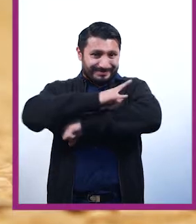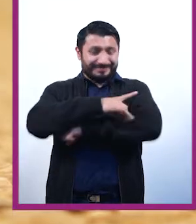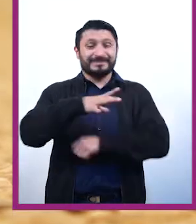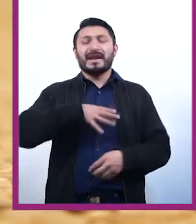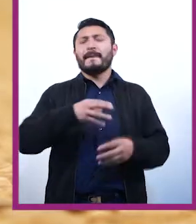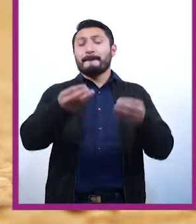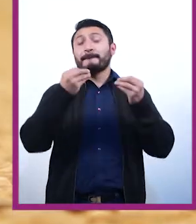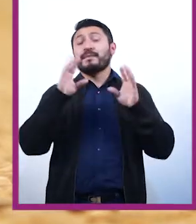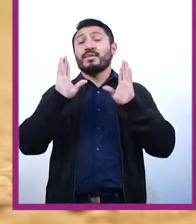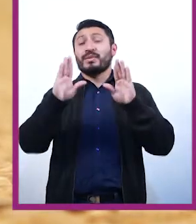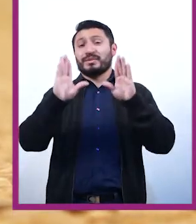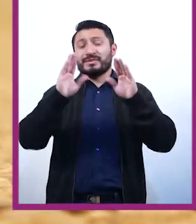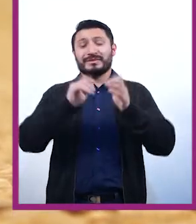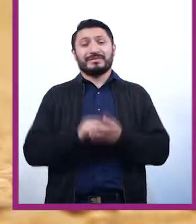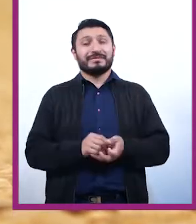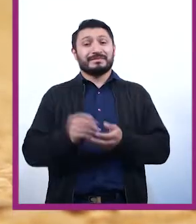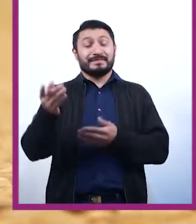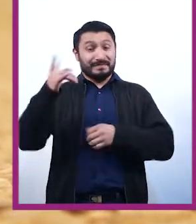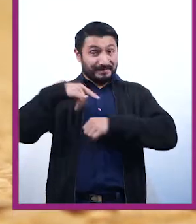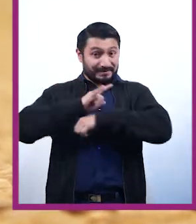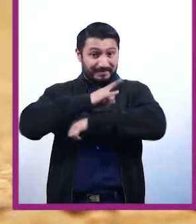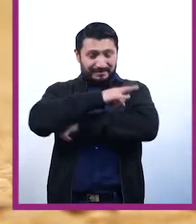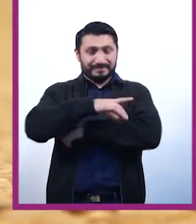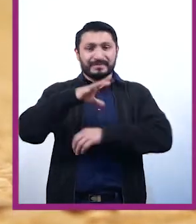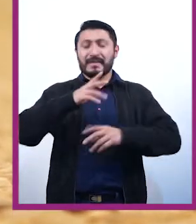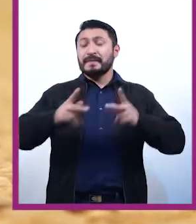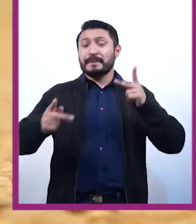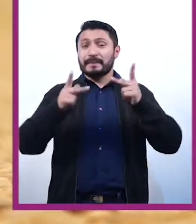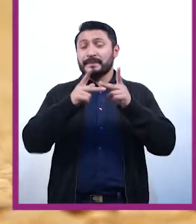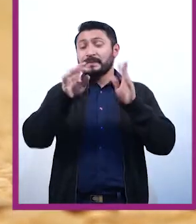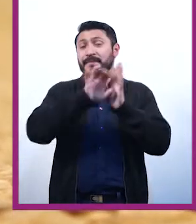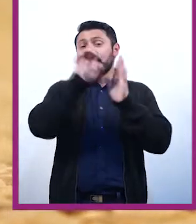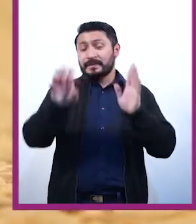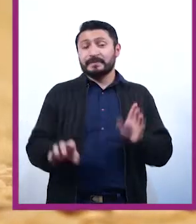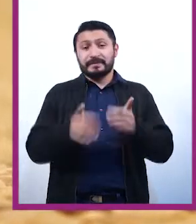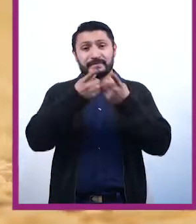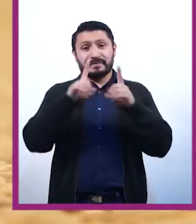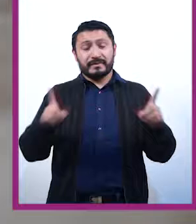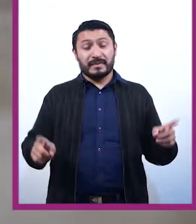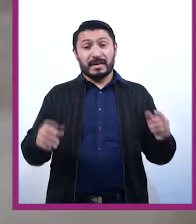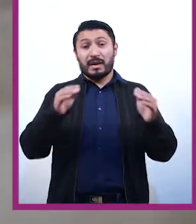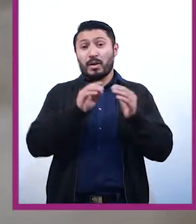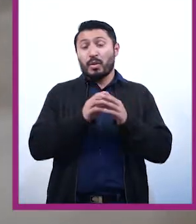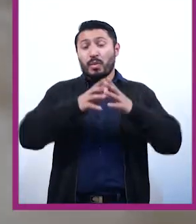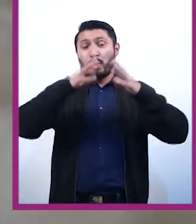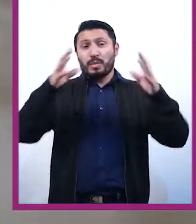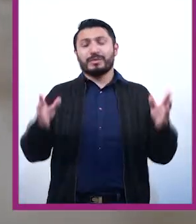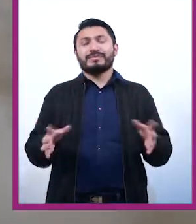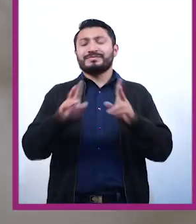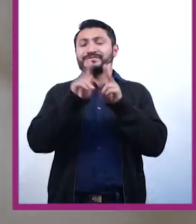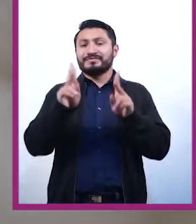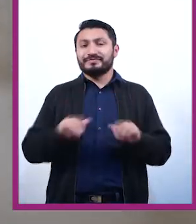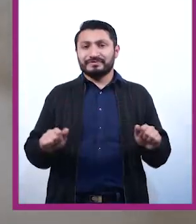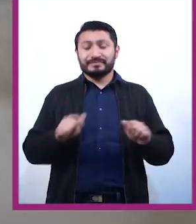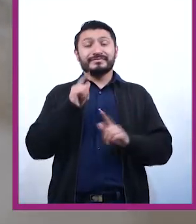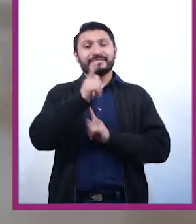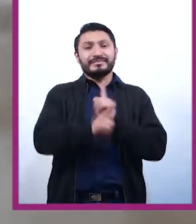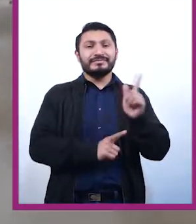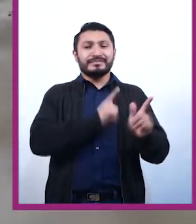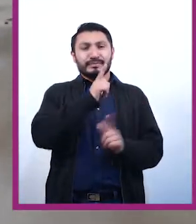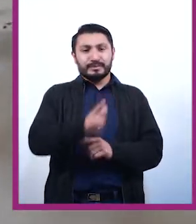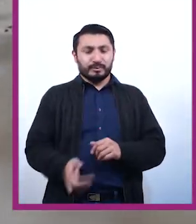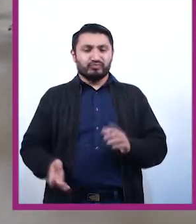pequeño animalito tiene mucho que enseñarnos. El caracol es un perfecto ejemplo de desarrollo y crecimiento